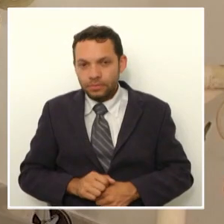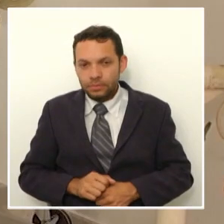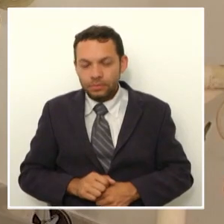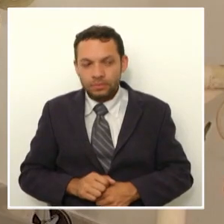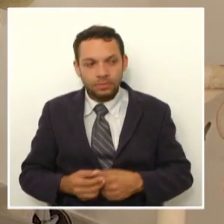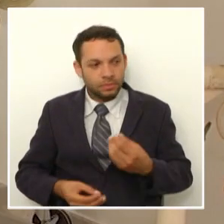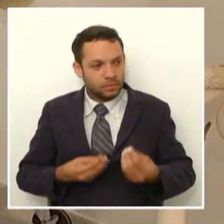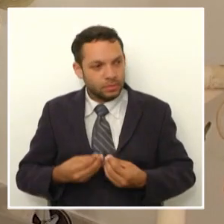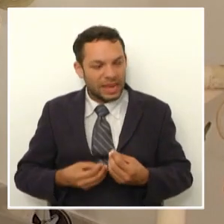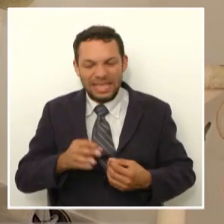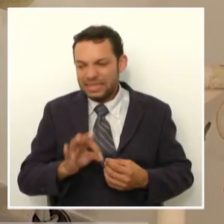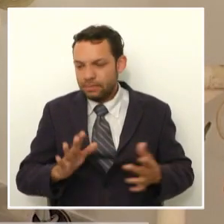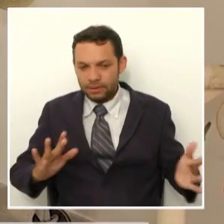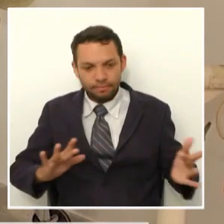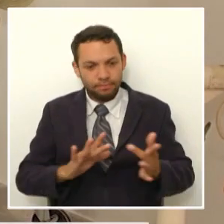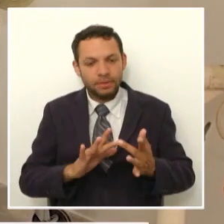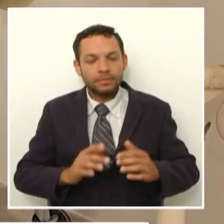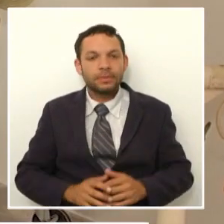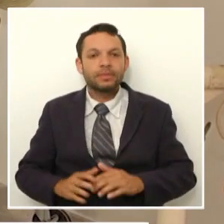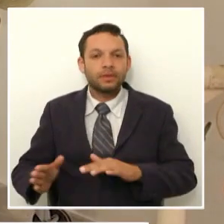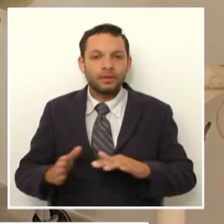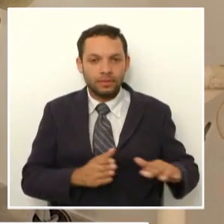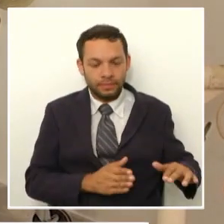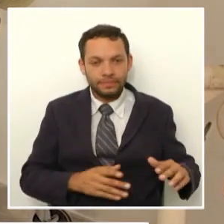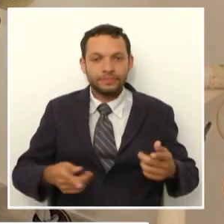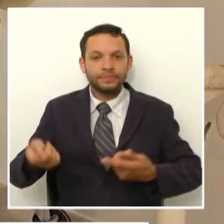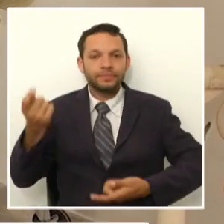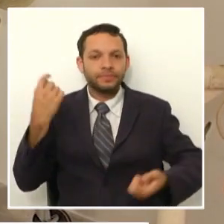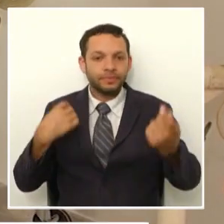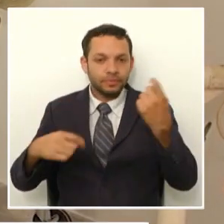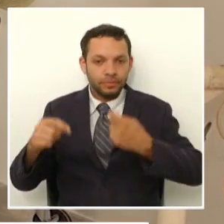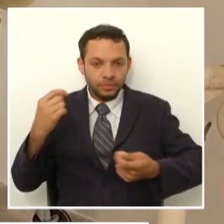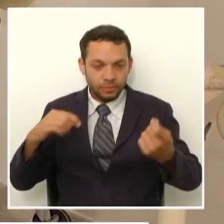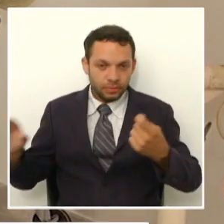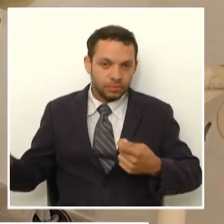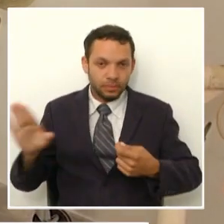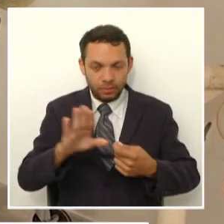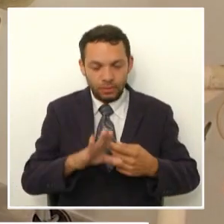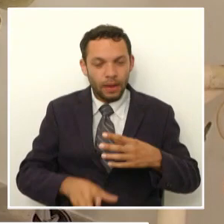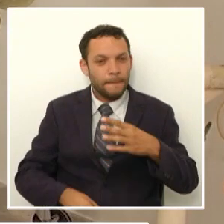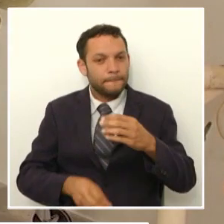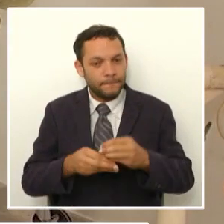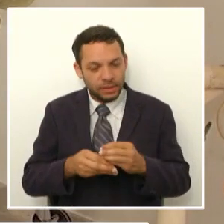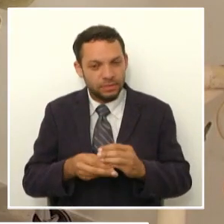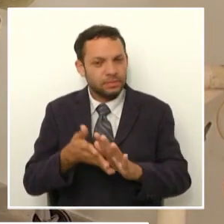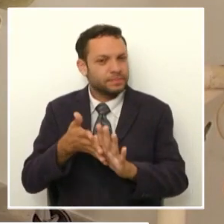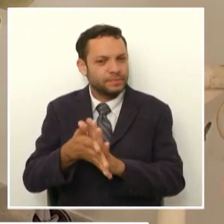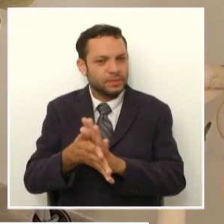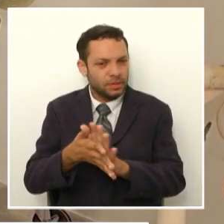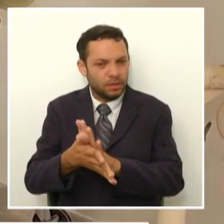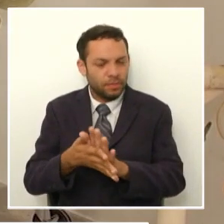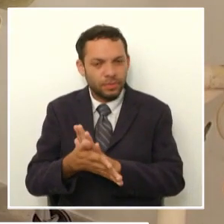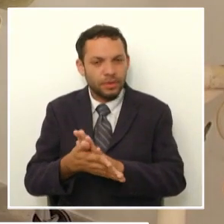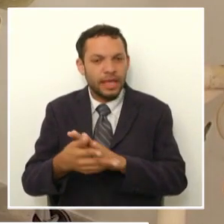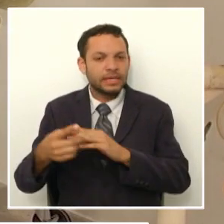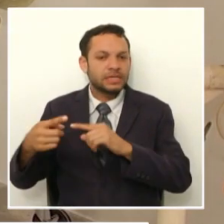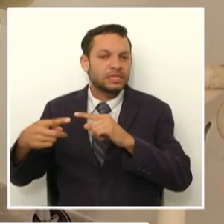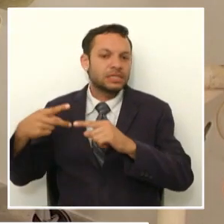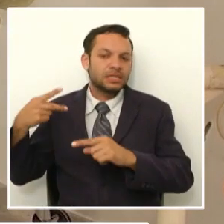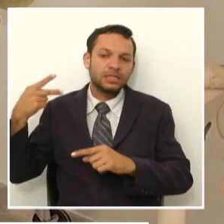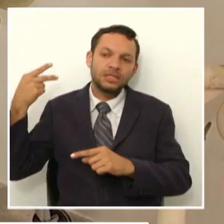tete a tete. Ajá, cierto. Vamos a ir a este corte de comerciales para que nos remontemos a esa historia y